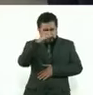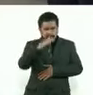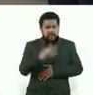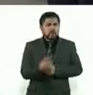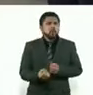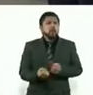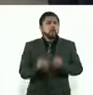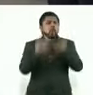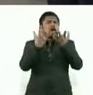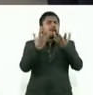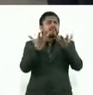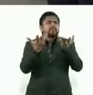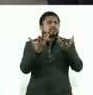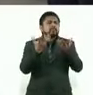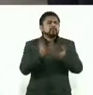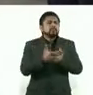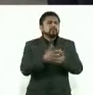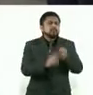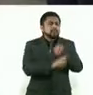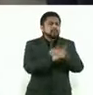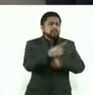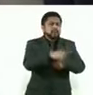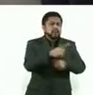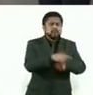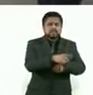hay en las vialidades primarias de la Ciudad de México?